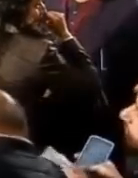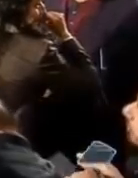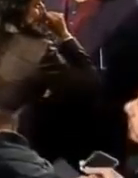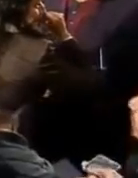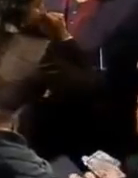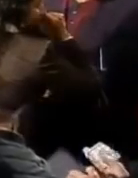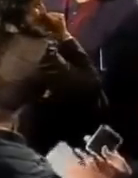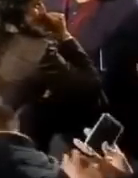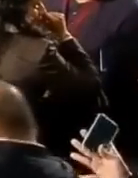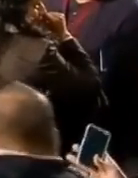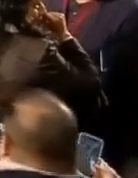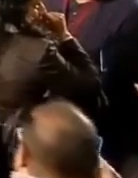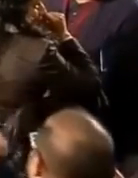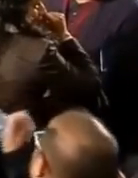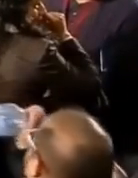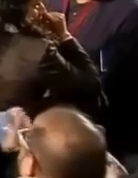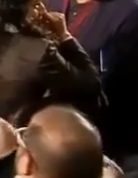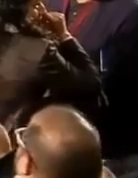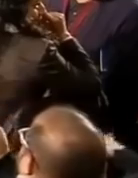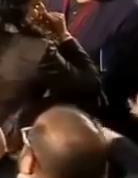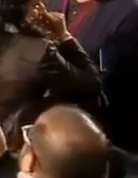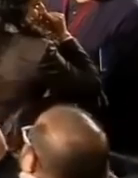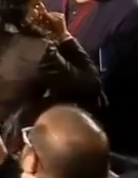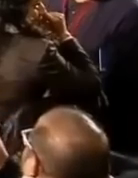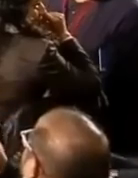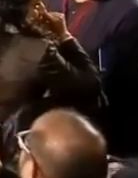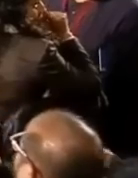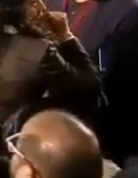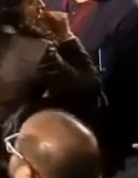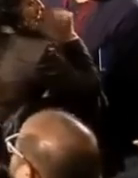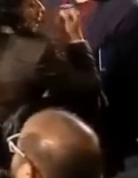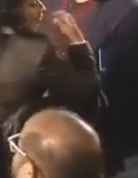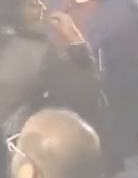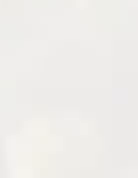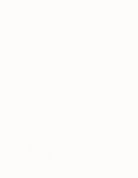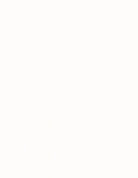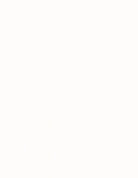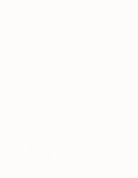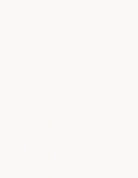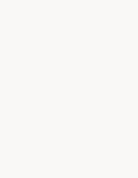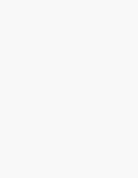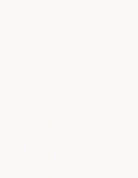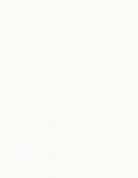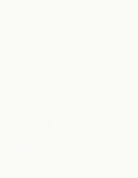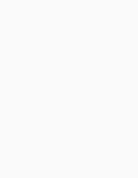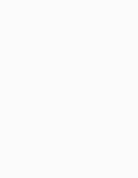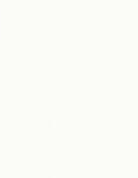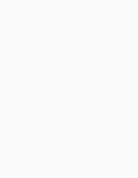Como Nancy.